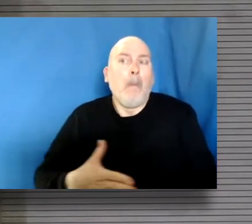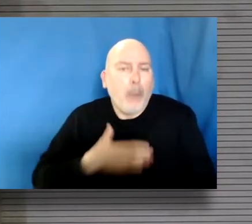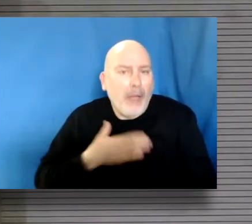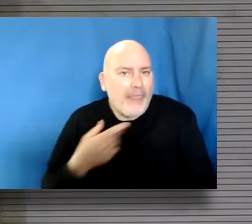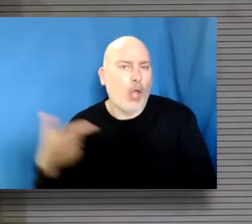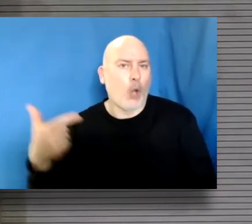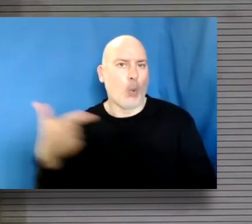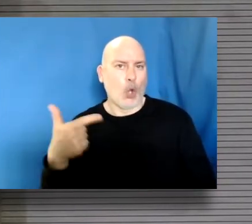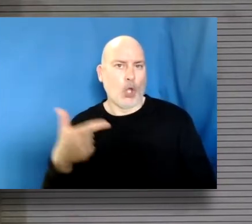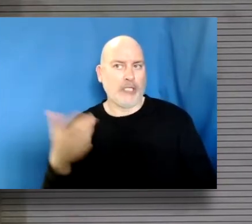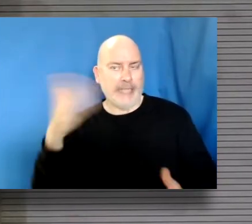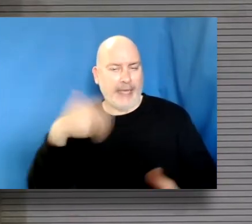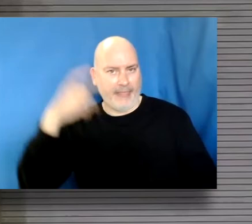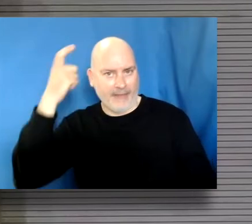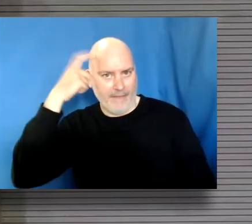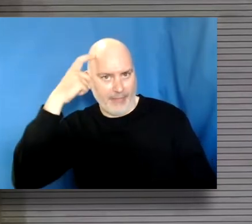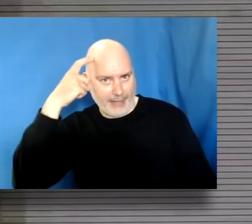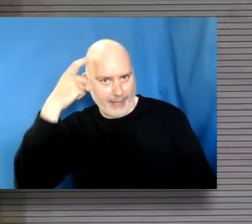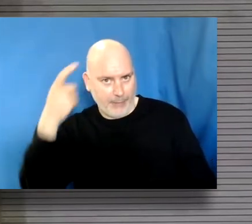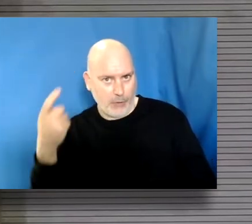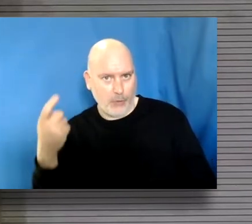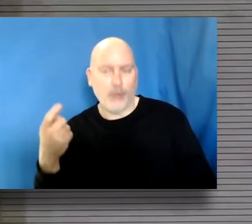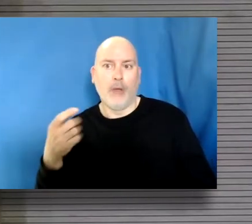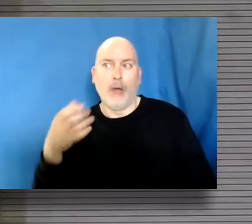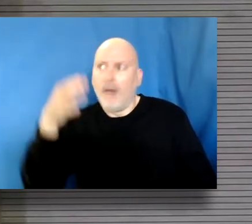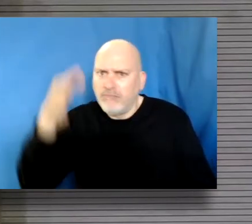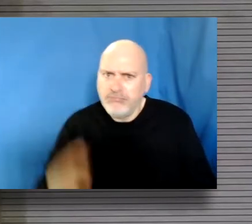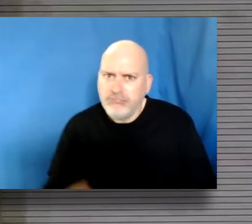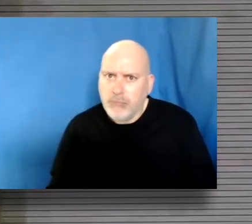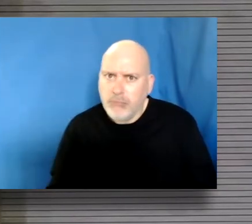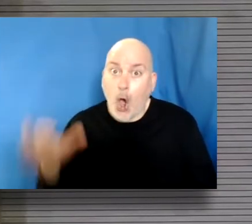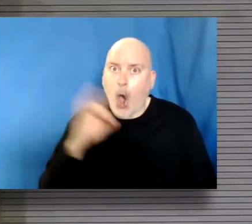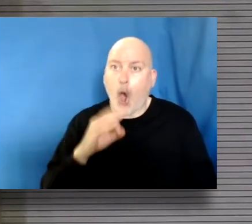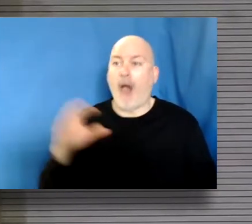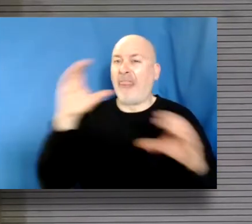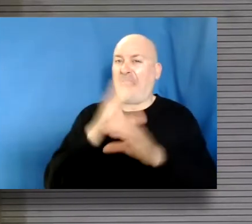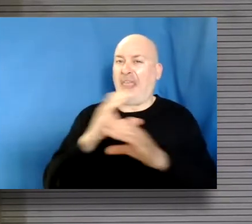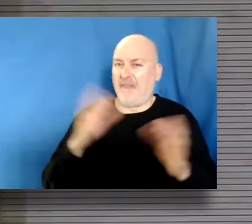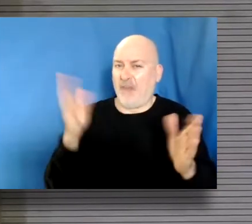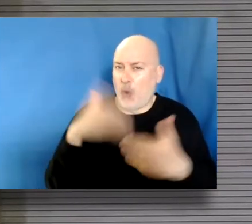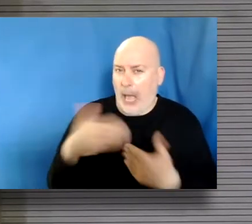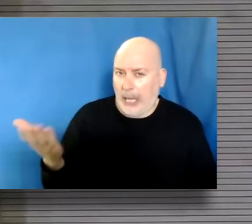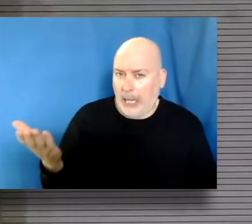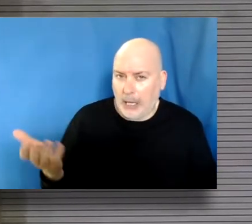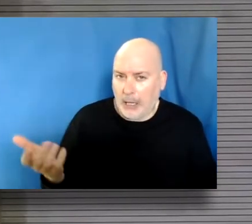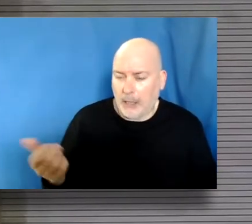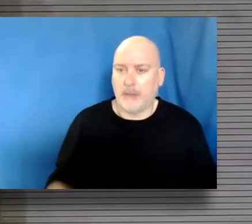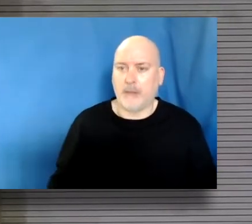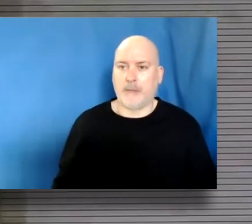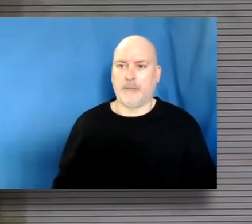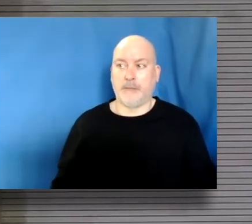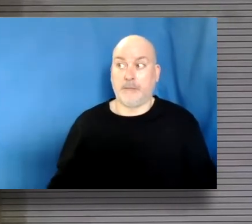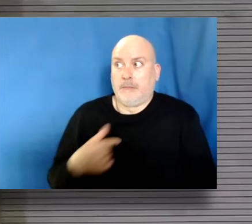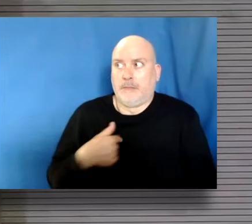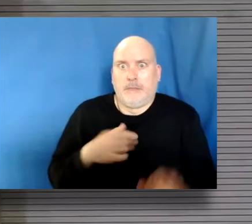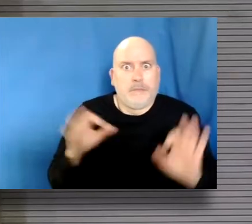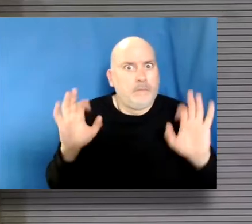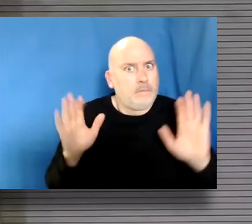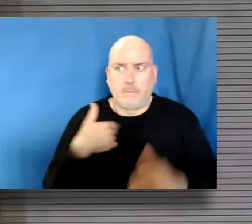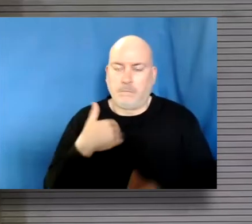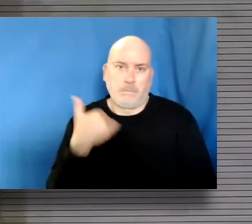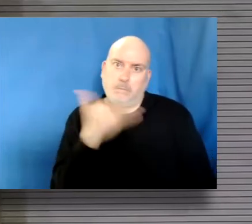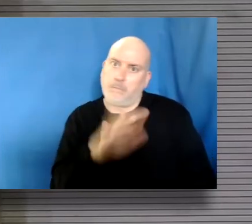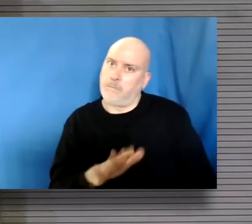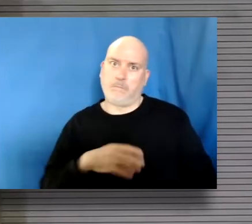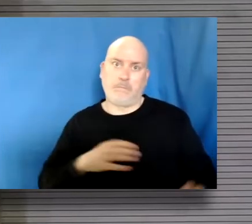Nos pregunta si conocéis esta información o si carece de base científica. Personalmente desconozco esta base científica y